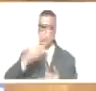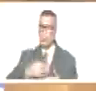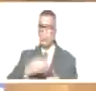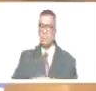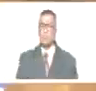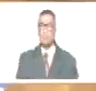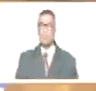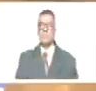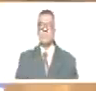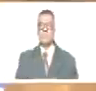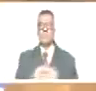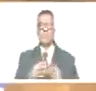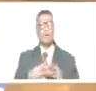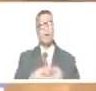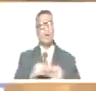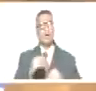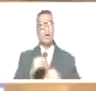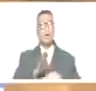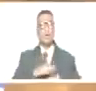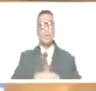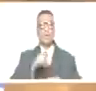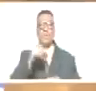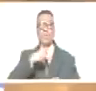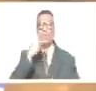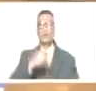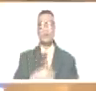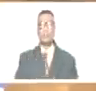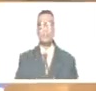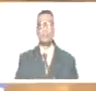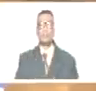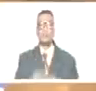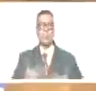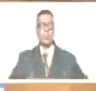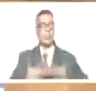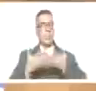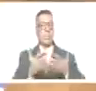apostolado de ser político, de entrega, de servicio,